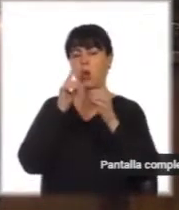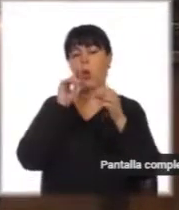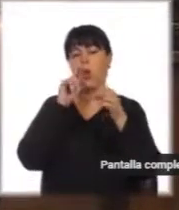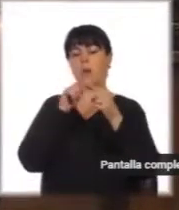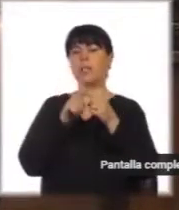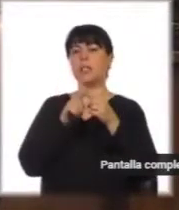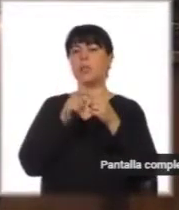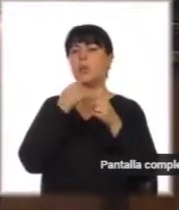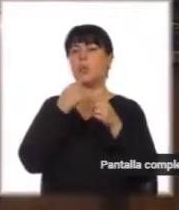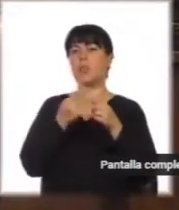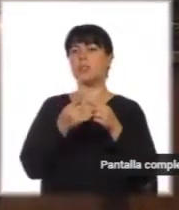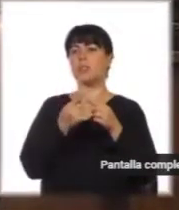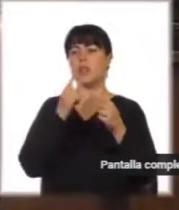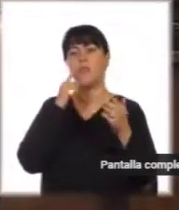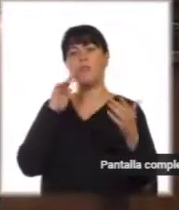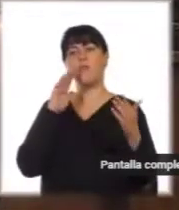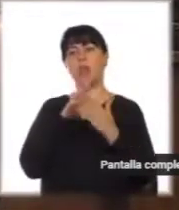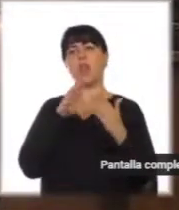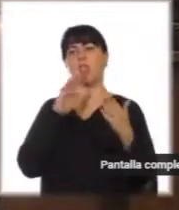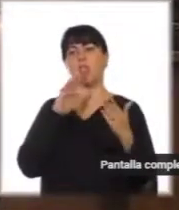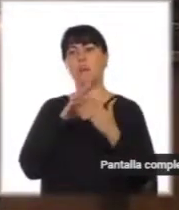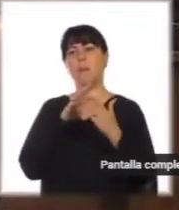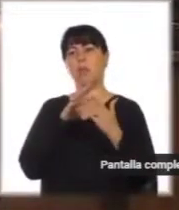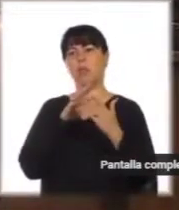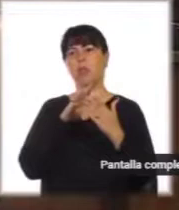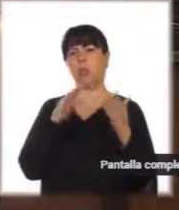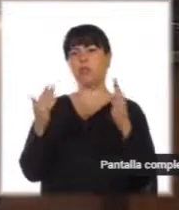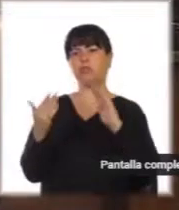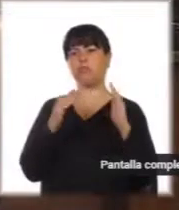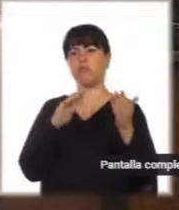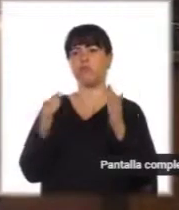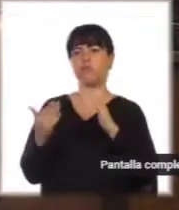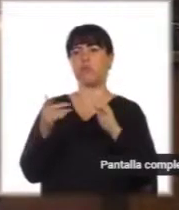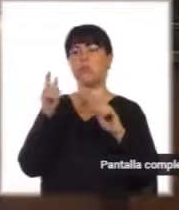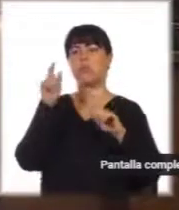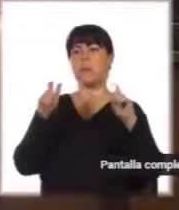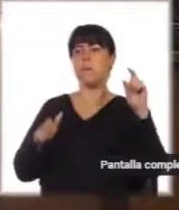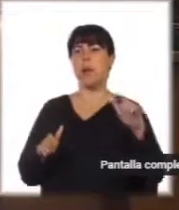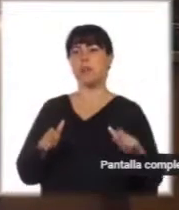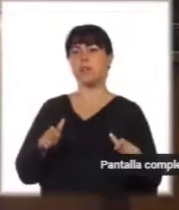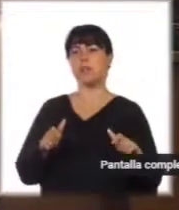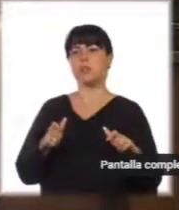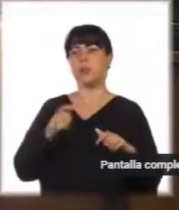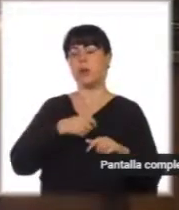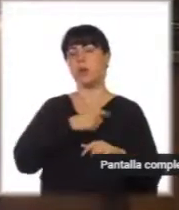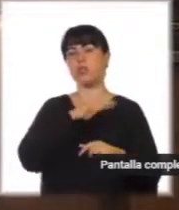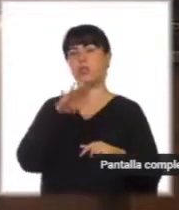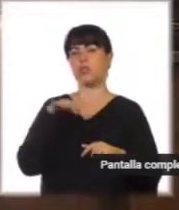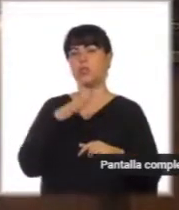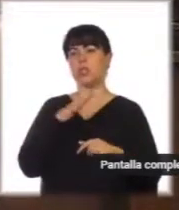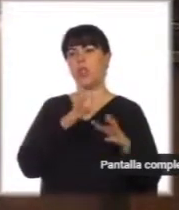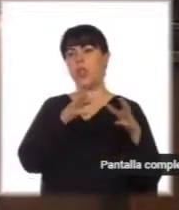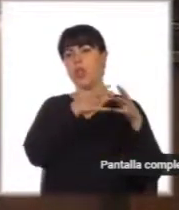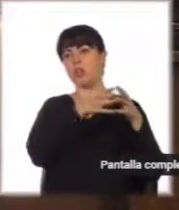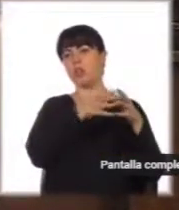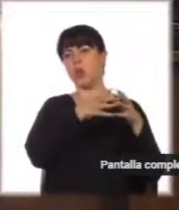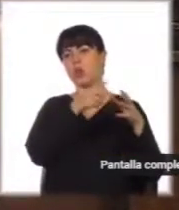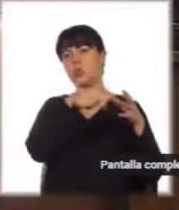de alimentar el enfrentamiento entre pares, forjando una sociedad de ellos y